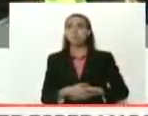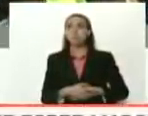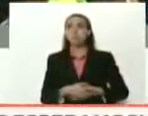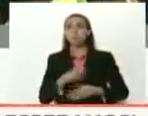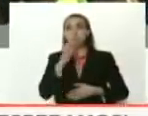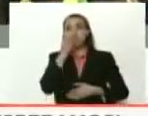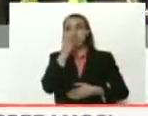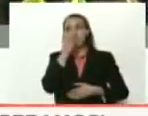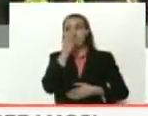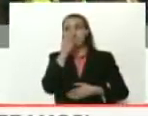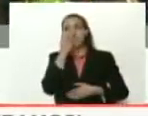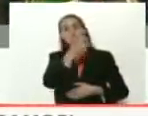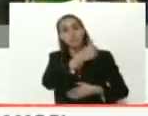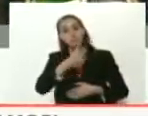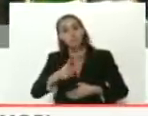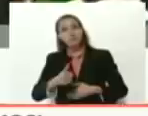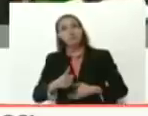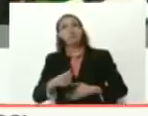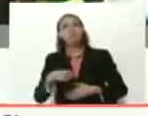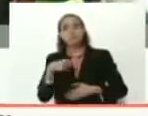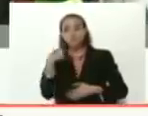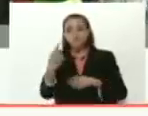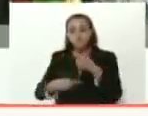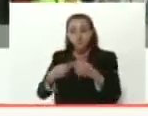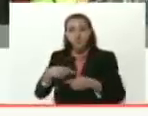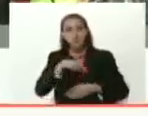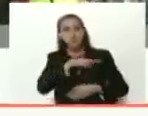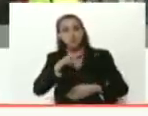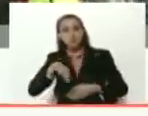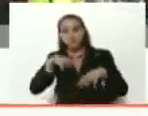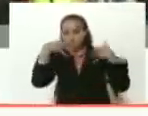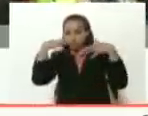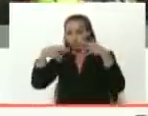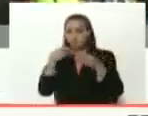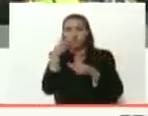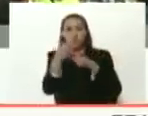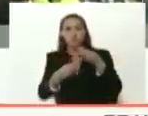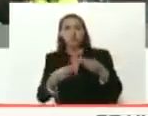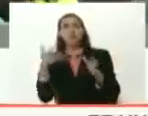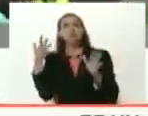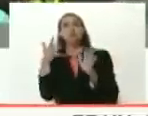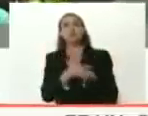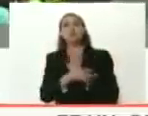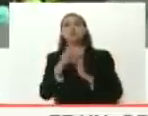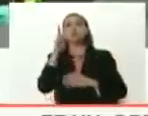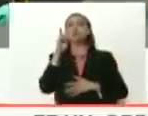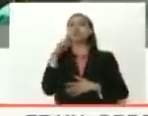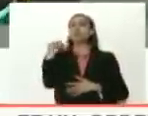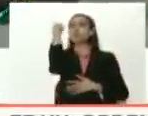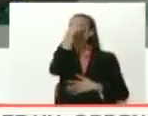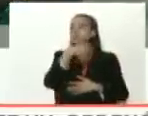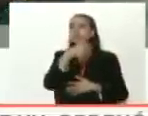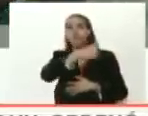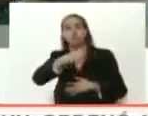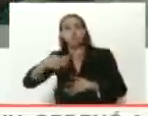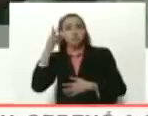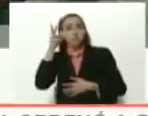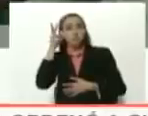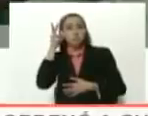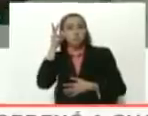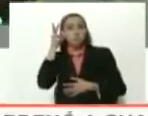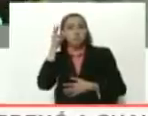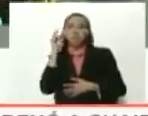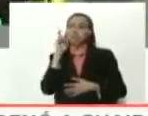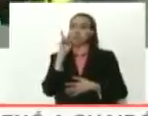Cada vez que uno anda en estas manifestaciones y ve las caras de la mujer, ve